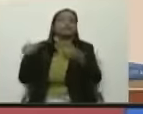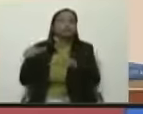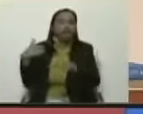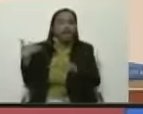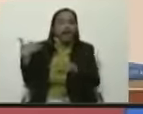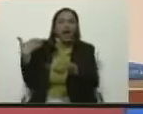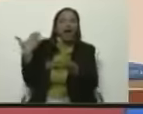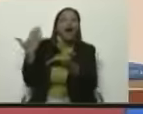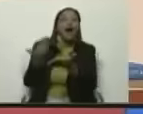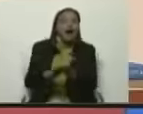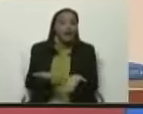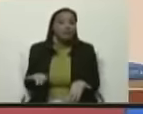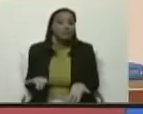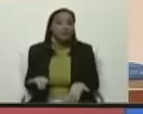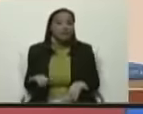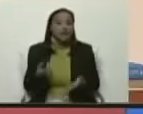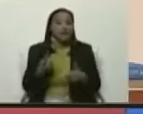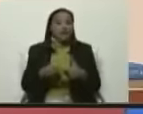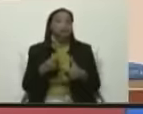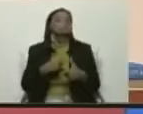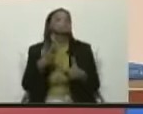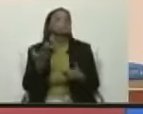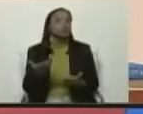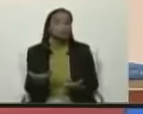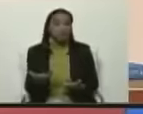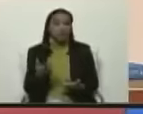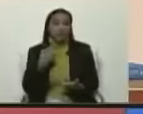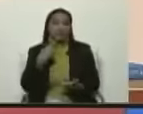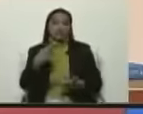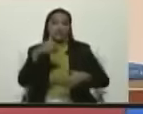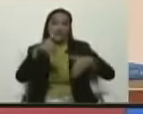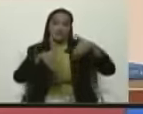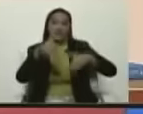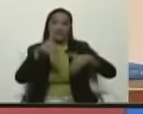les encantan las elecciones. Porque las elecciones es